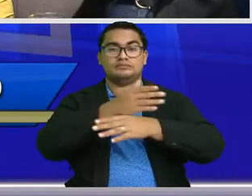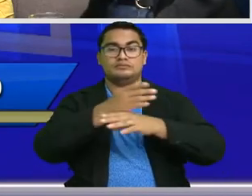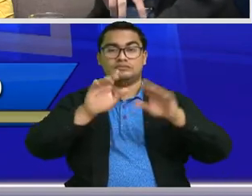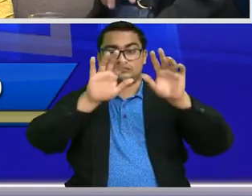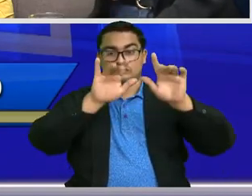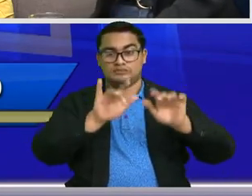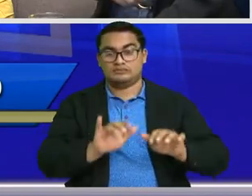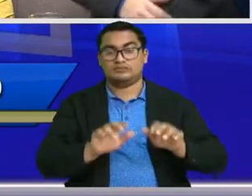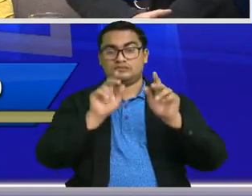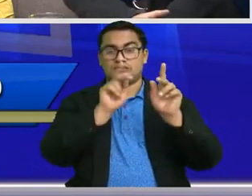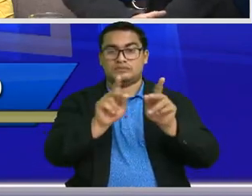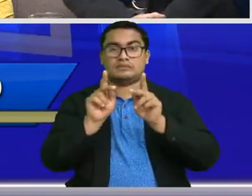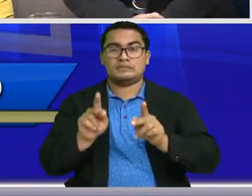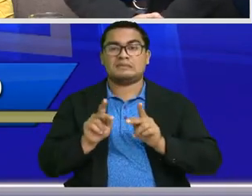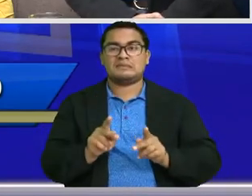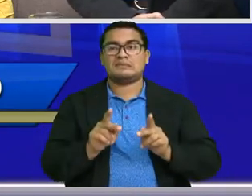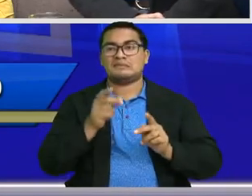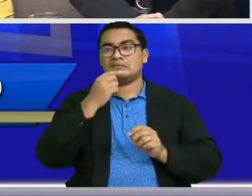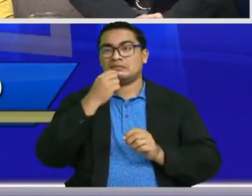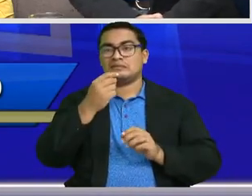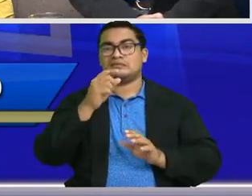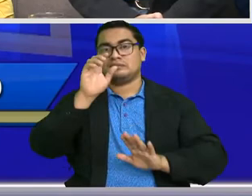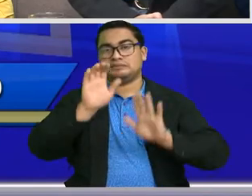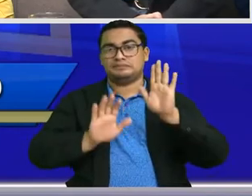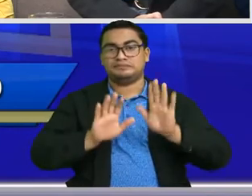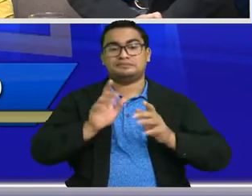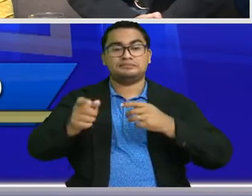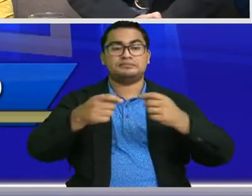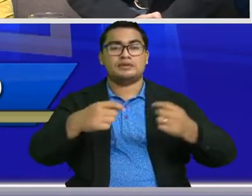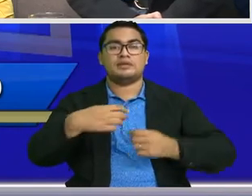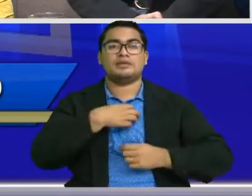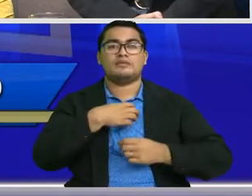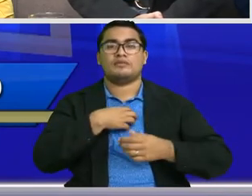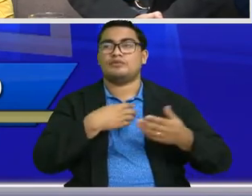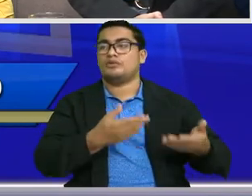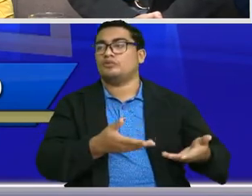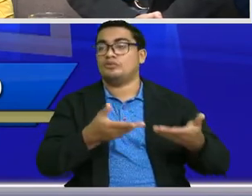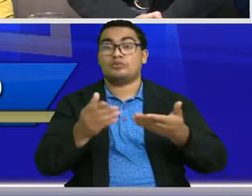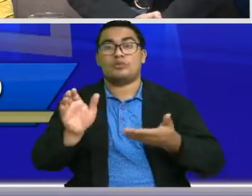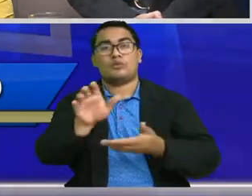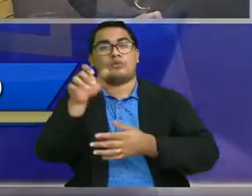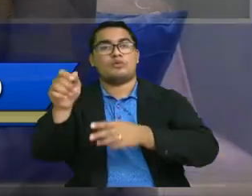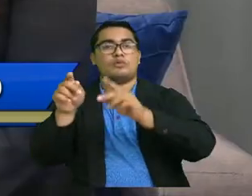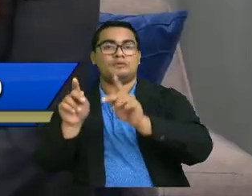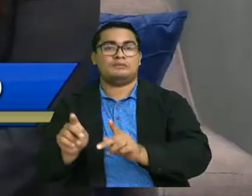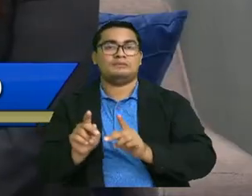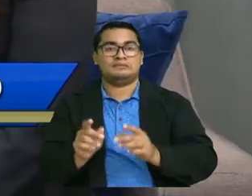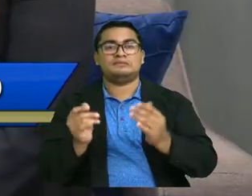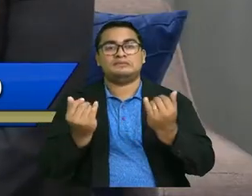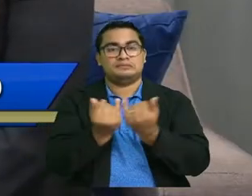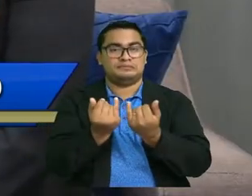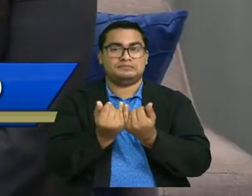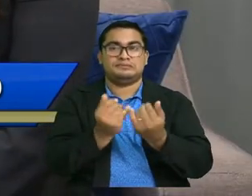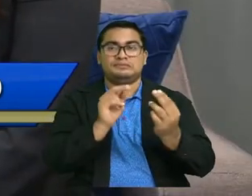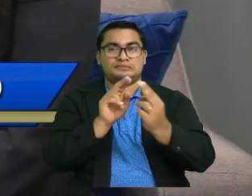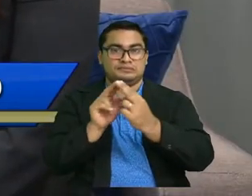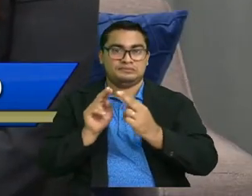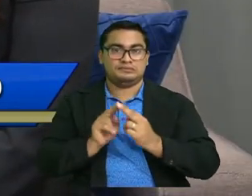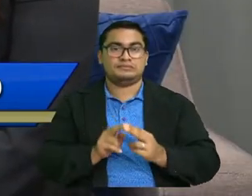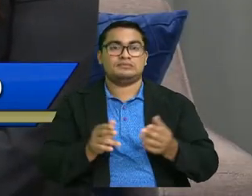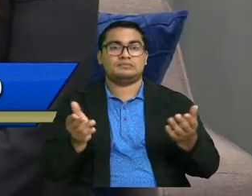personas que están también siendo partícipes, que están ofreciendo su producto a otros, ¿verdad?, a otros emprendedores, y se enlaza también esto con